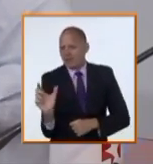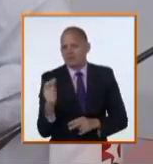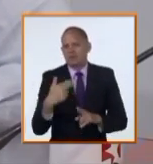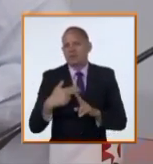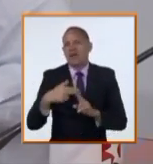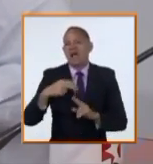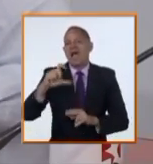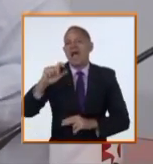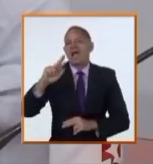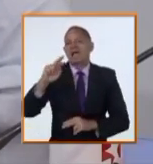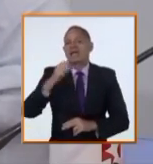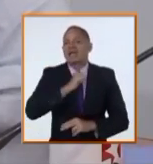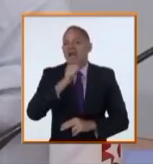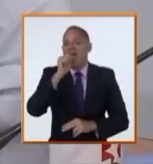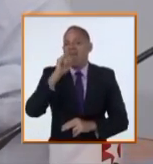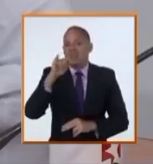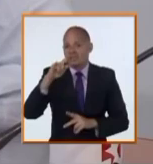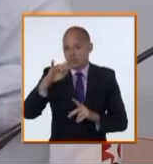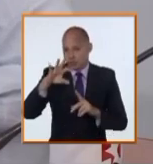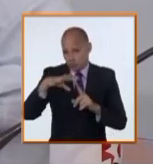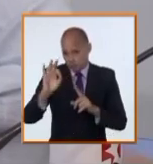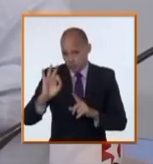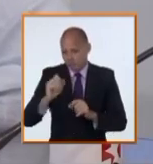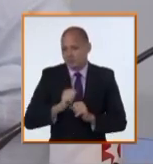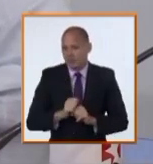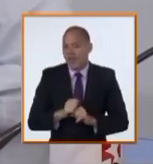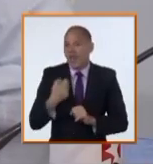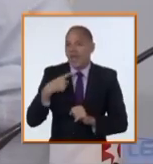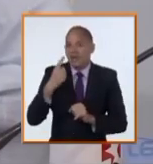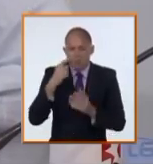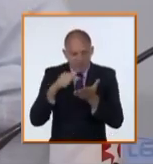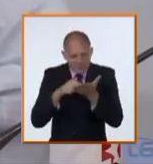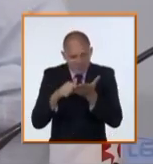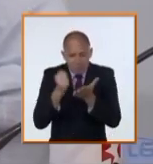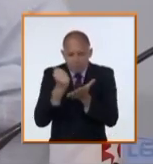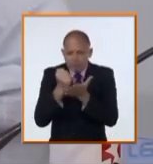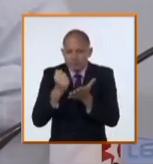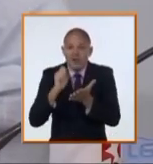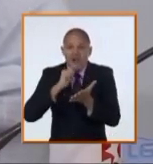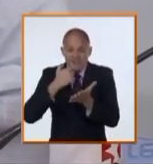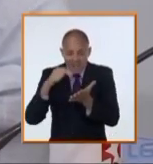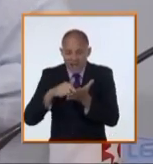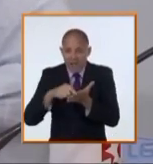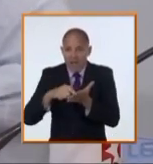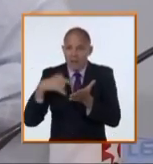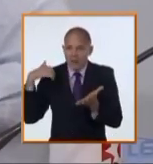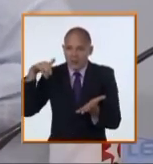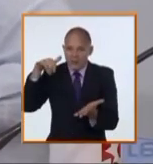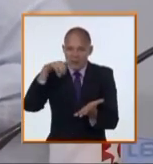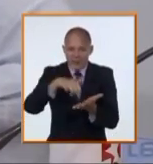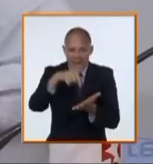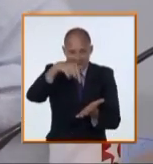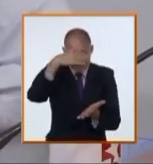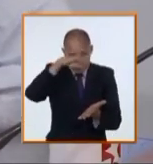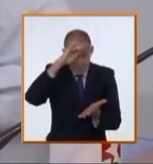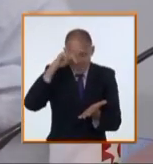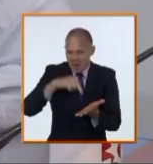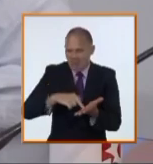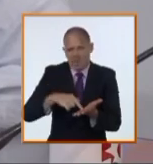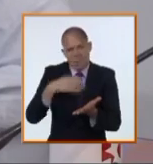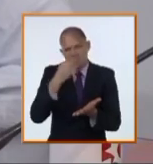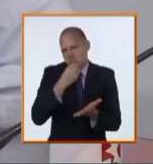norteamericanos por alguna subsidiarias de esto en terceros países realmente no funcionan estas tarjetas de crédito y no pueden